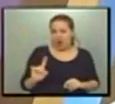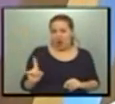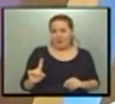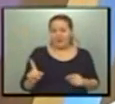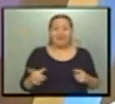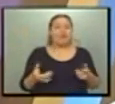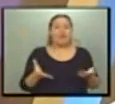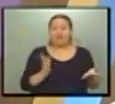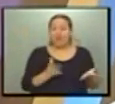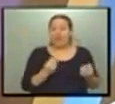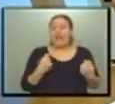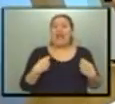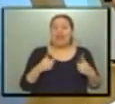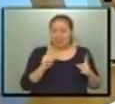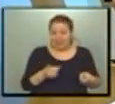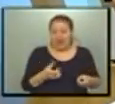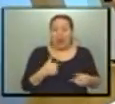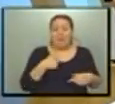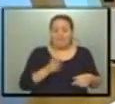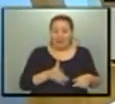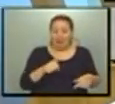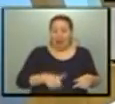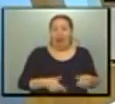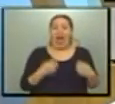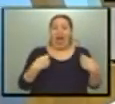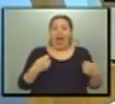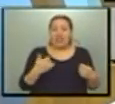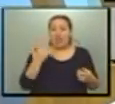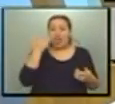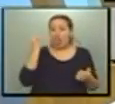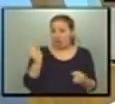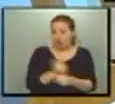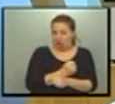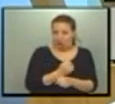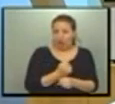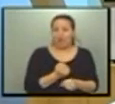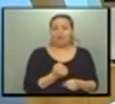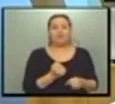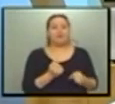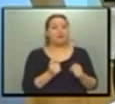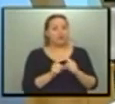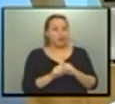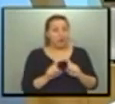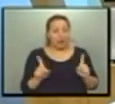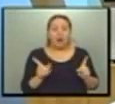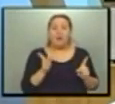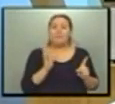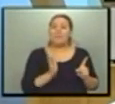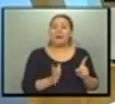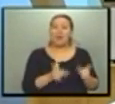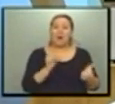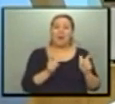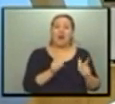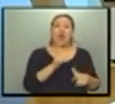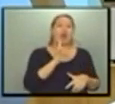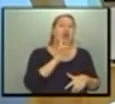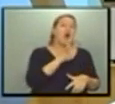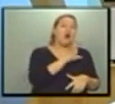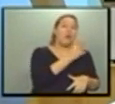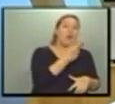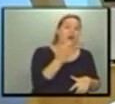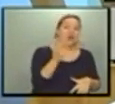ahí está roto, está gastado. Cambia todo, Mariano. A ver, Mariano, no. Mariano, el jean de 400 o 500 pesos con el de